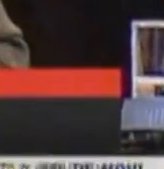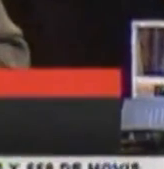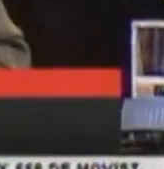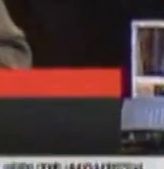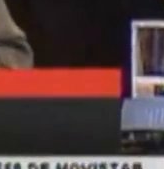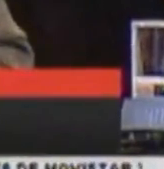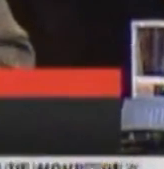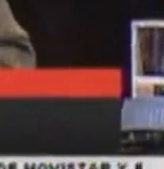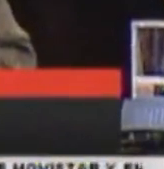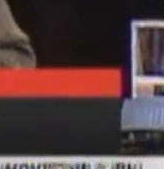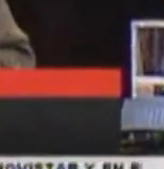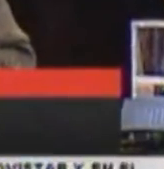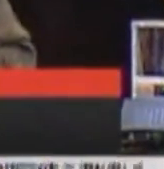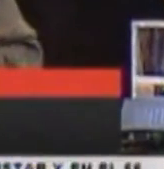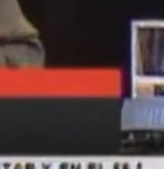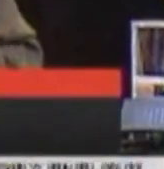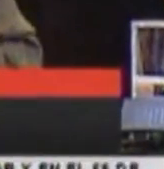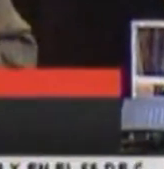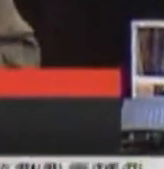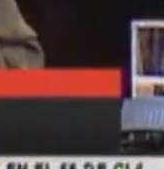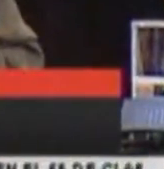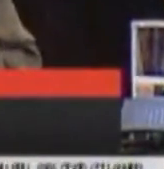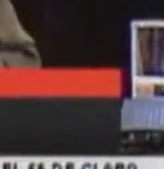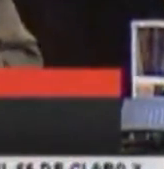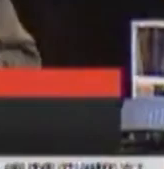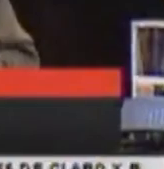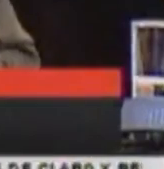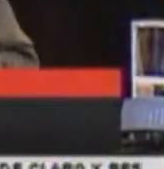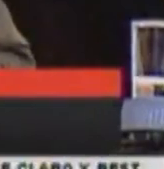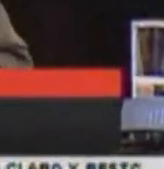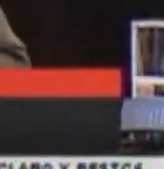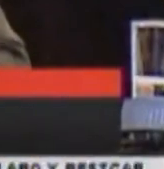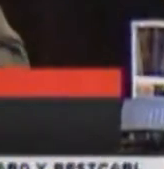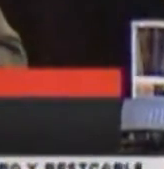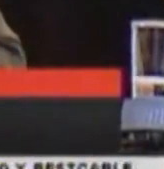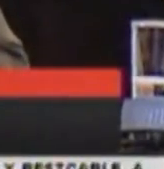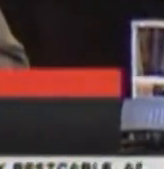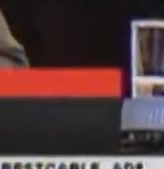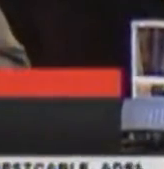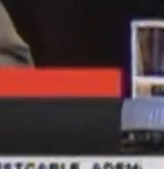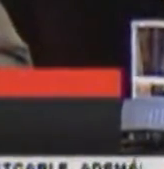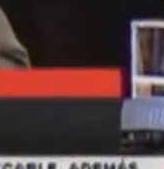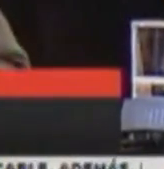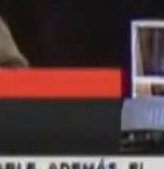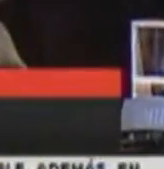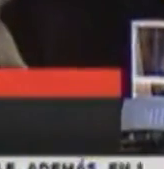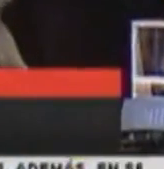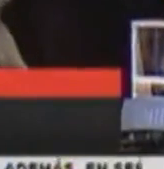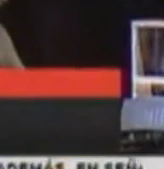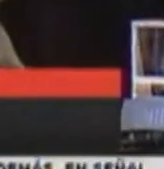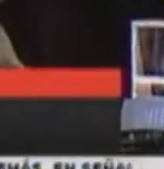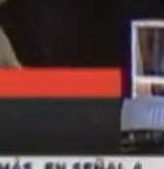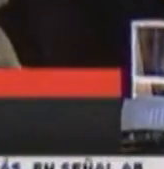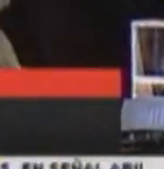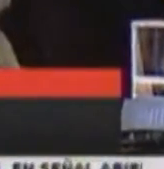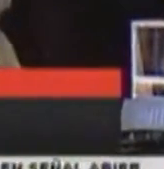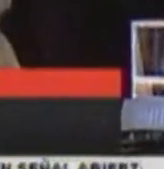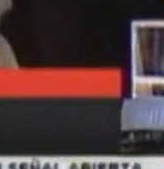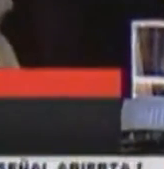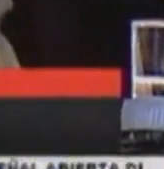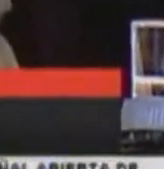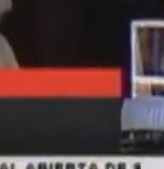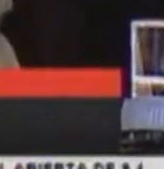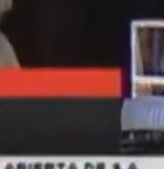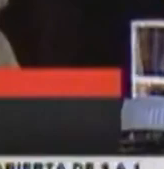técnicos hasta donde dan nuestras capacidades. Lo que no digo es que es mágico, no va a ser mágica la entrada de la OECD, no es mágica tampoco la imagen